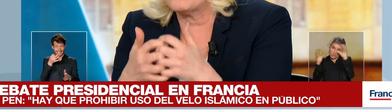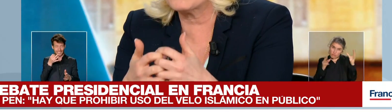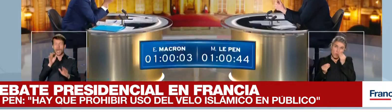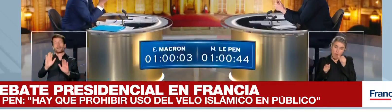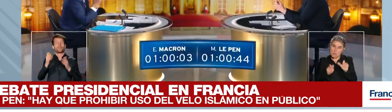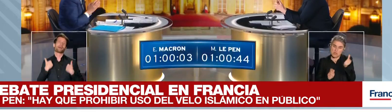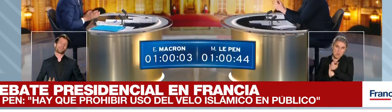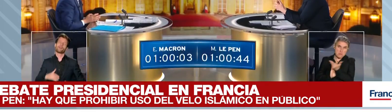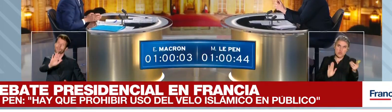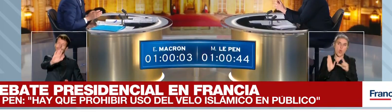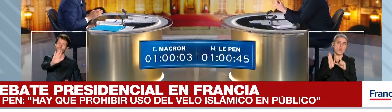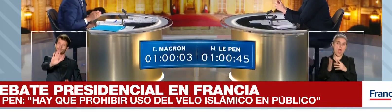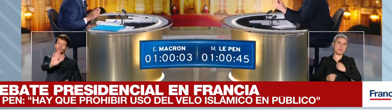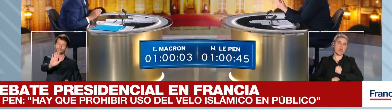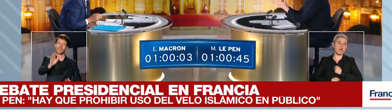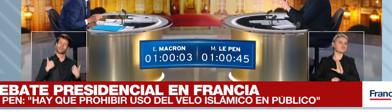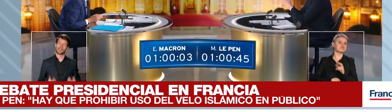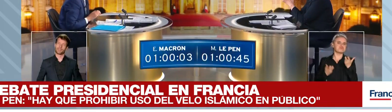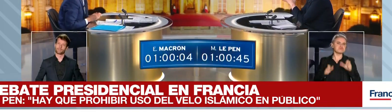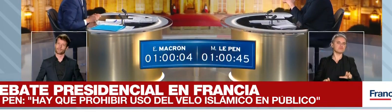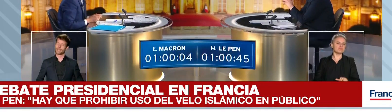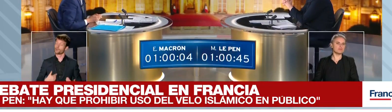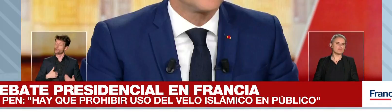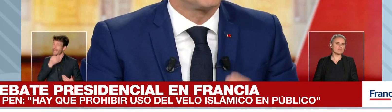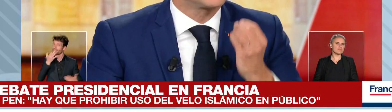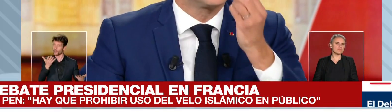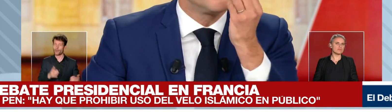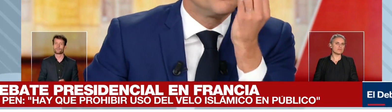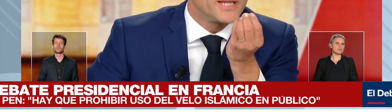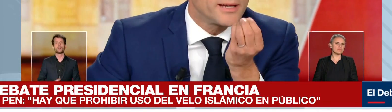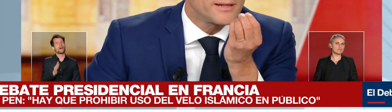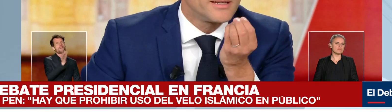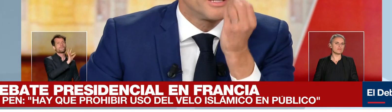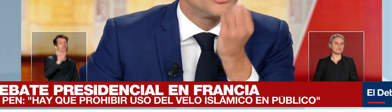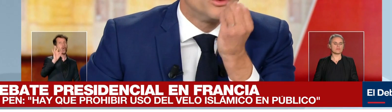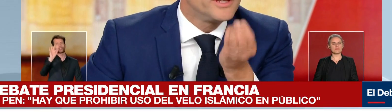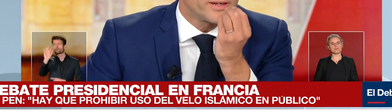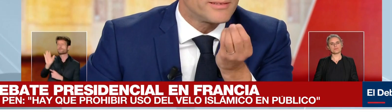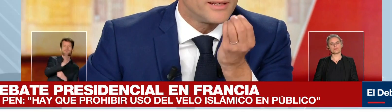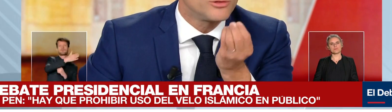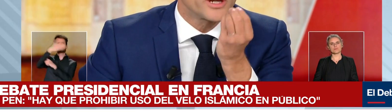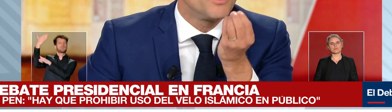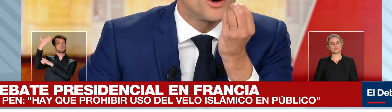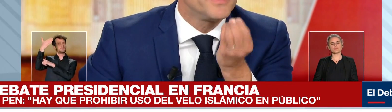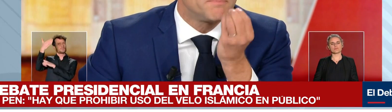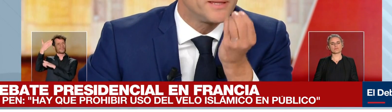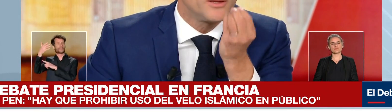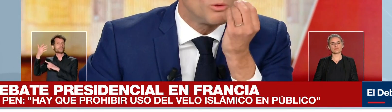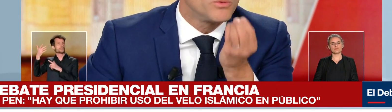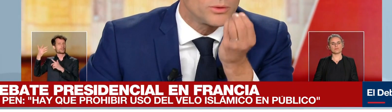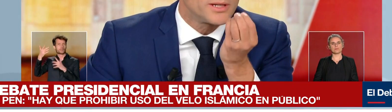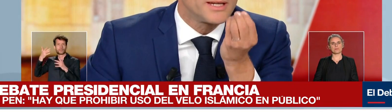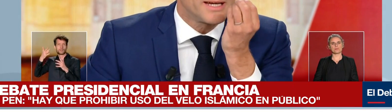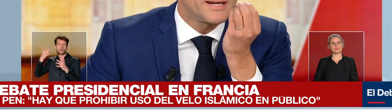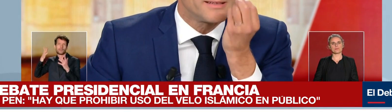diciendo que hay cierto número de personas que no estarían dispuestas a aceptar la ley. Le estoy diciendo que Francia, la patria de las luces, del universal,